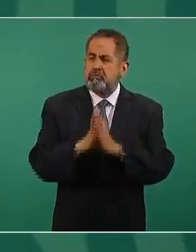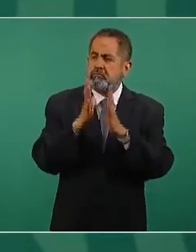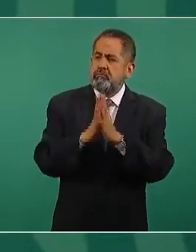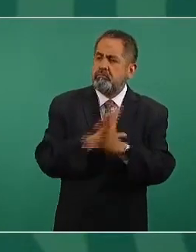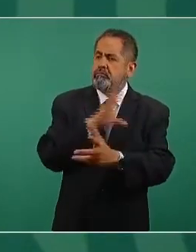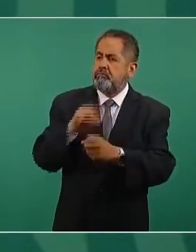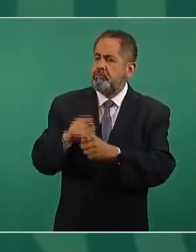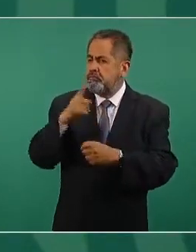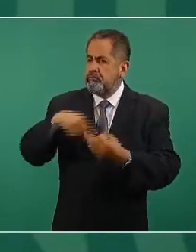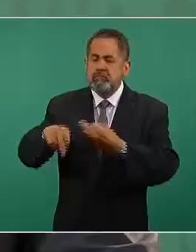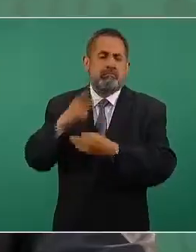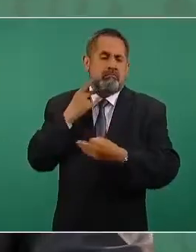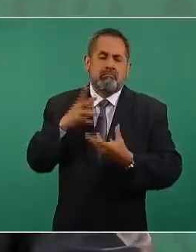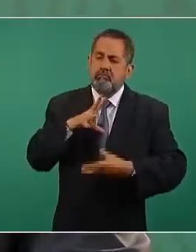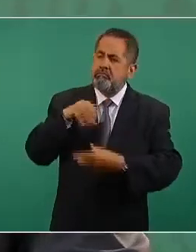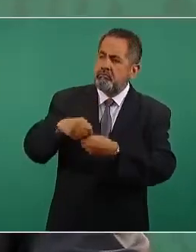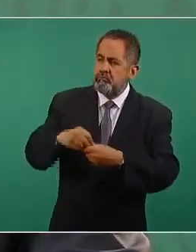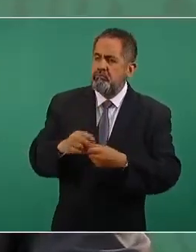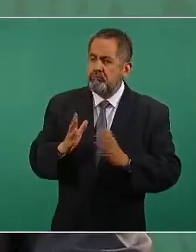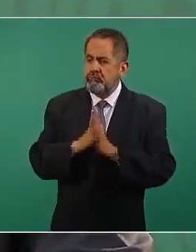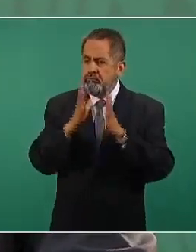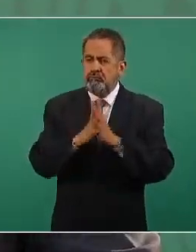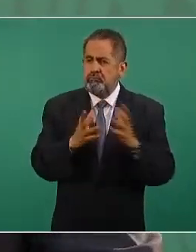participar en la vida pública,